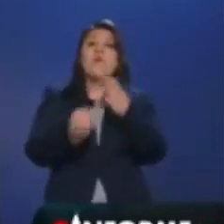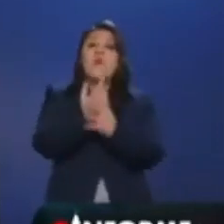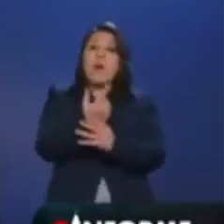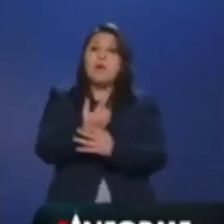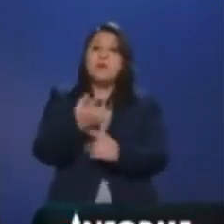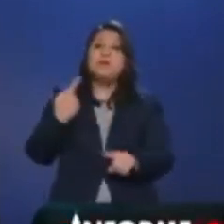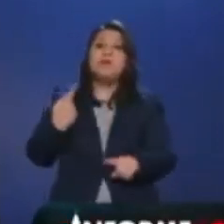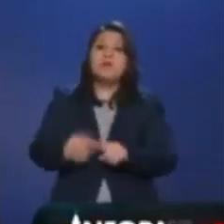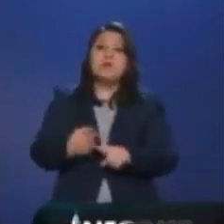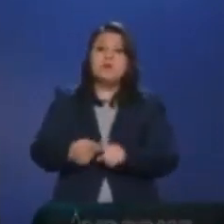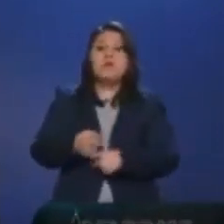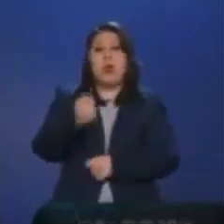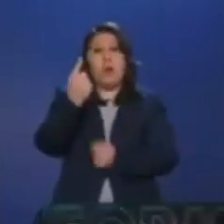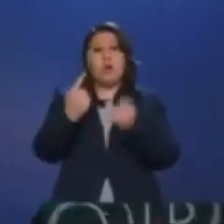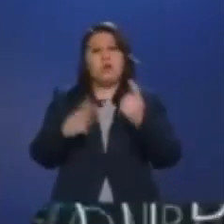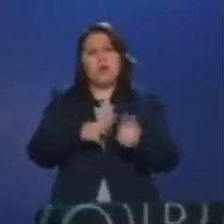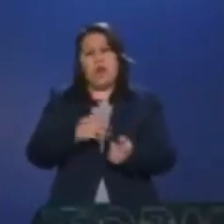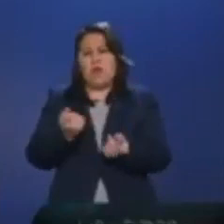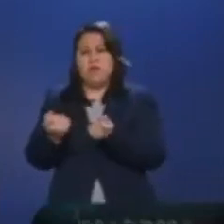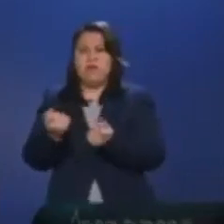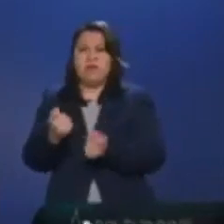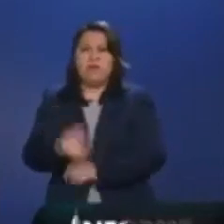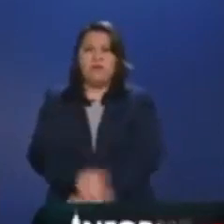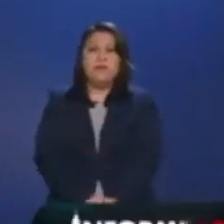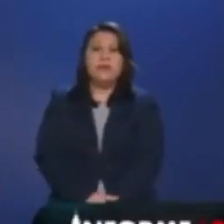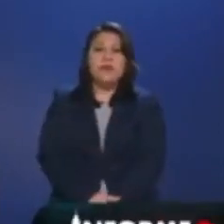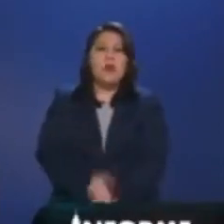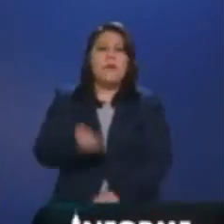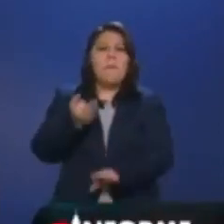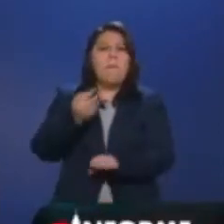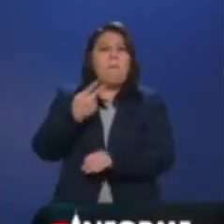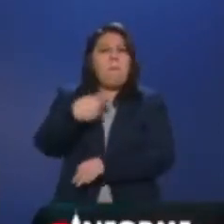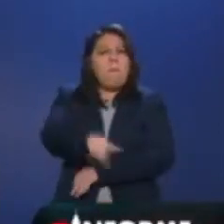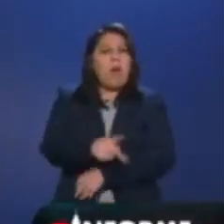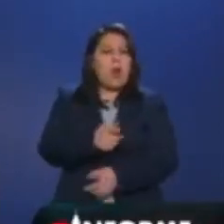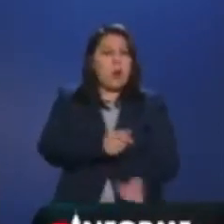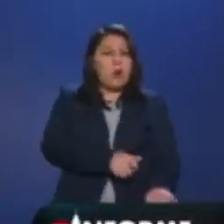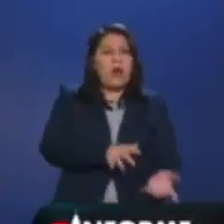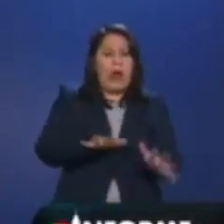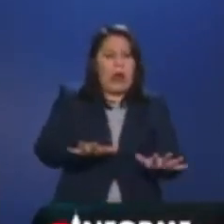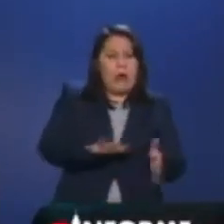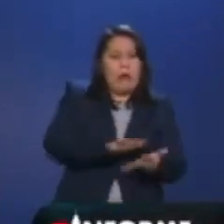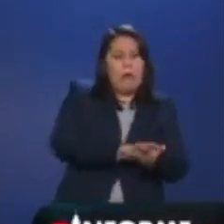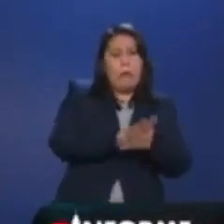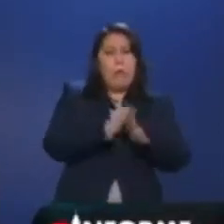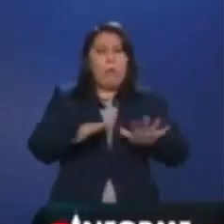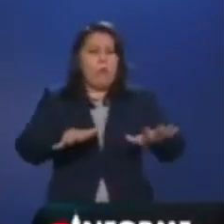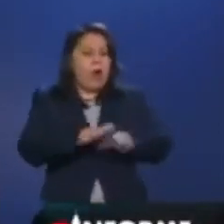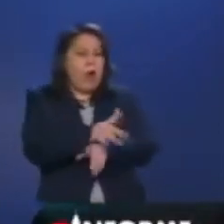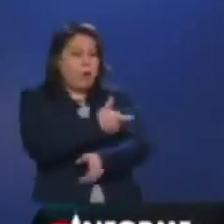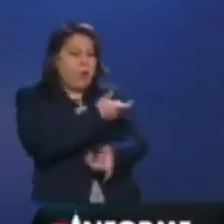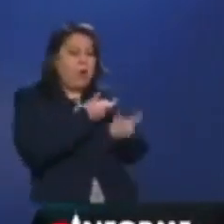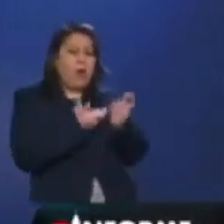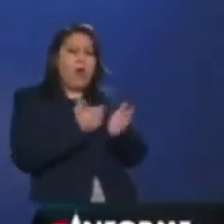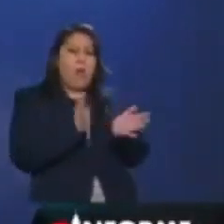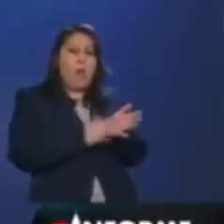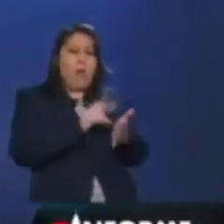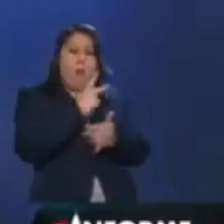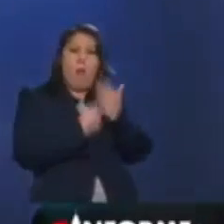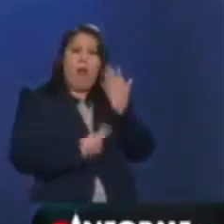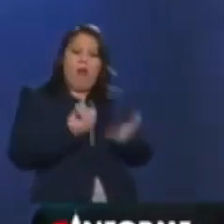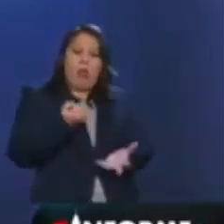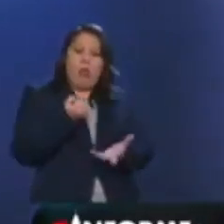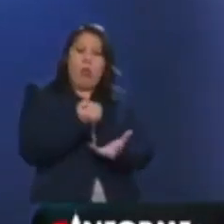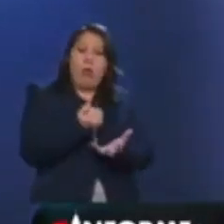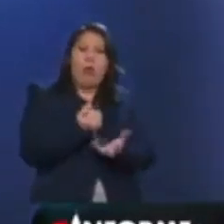alcaldes, otros 10 continúan en su cargo. Y el tema presupuestal o la deuda heredada es tema de fricción por parte de los alcaldes de